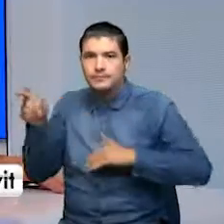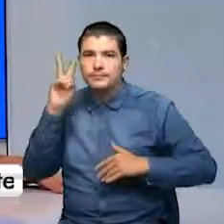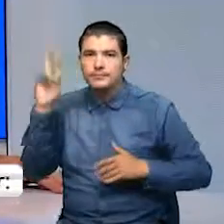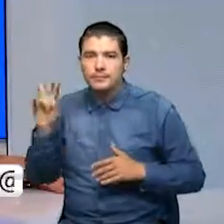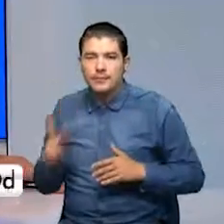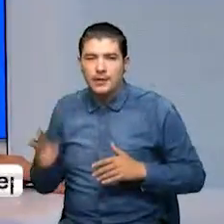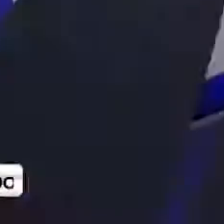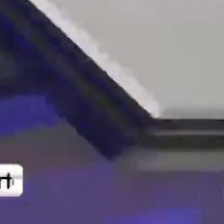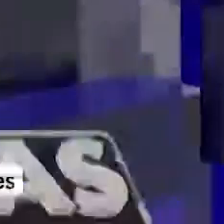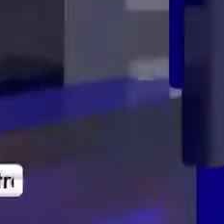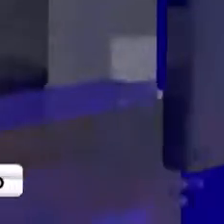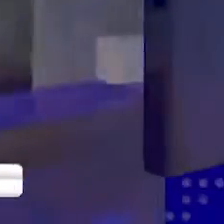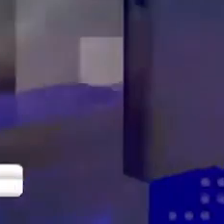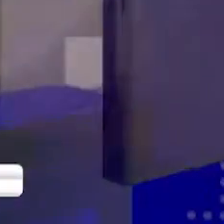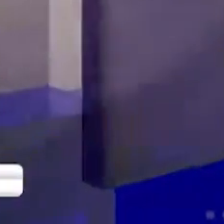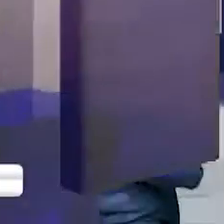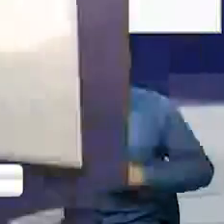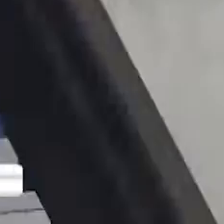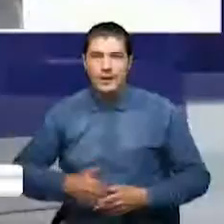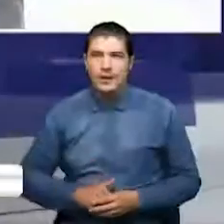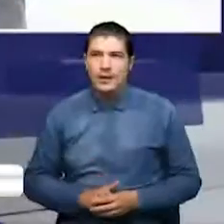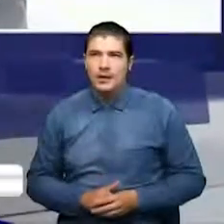coronel muy buenas tardes